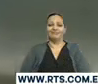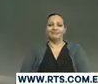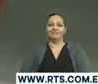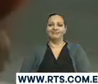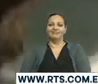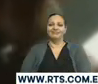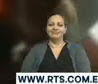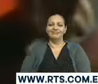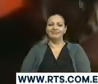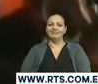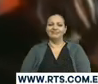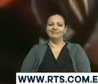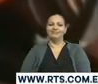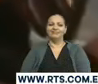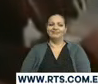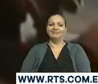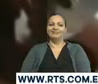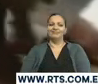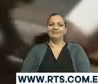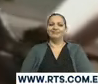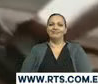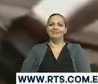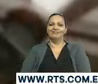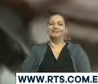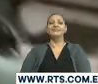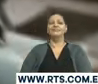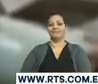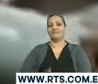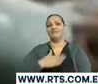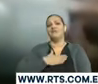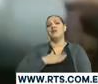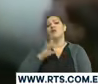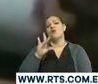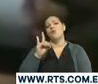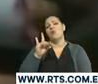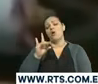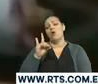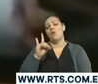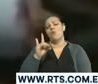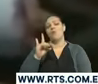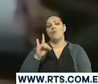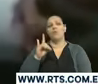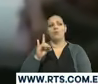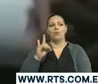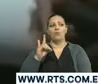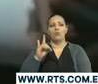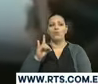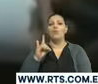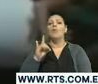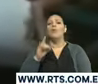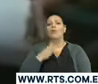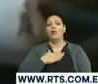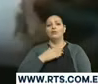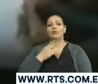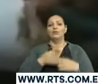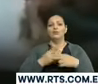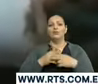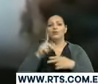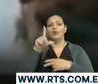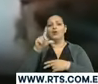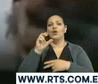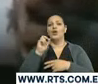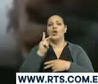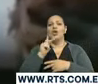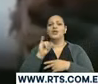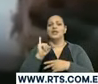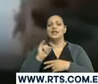¿Eh? No. Es Loki. Es Loki. Está enfermito, le han sacado 4 muelitas. ¿Serio? 4 muelas porque los dientes le...